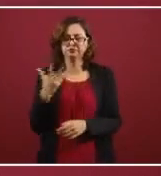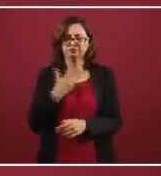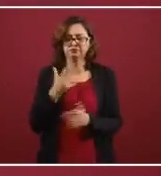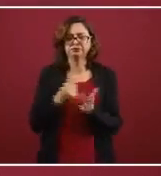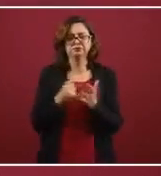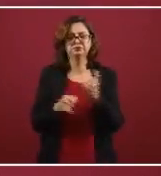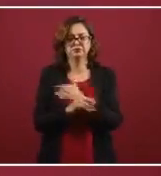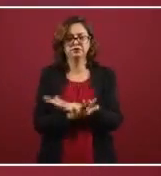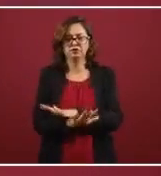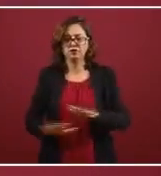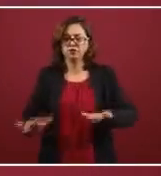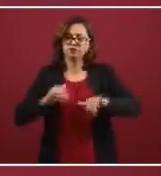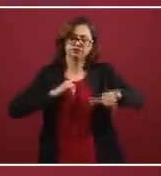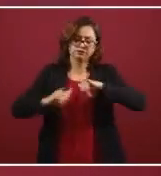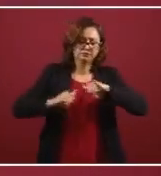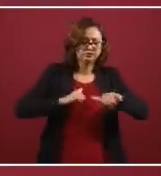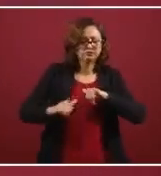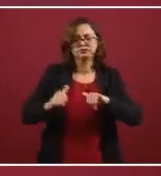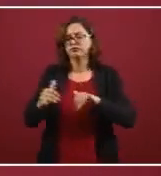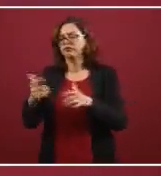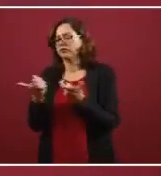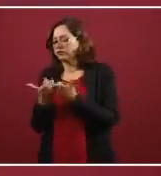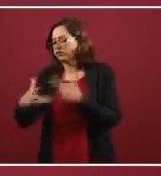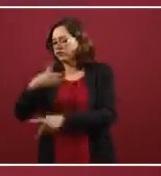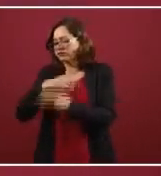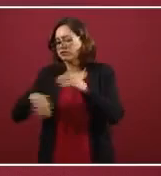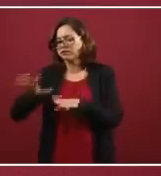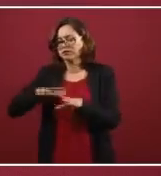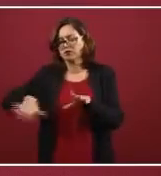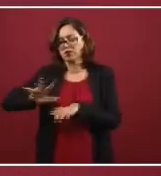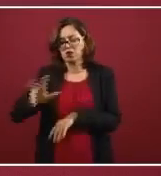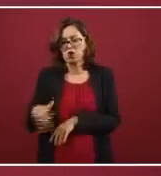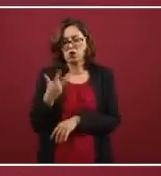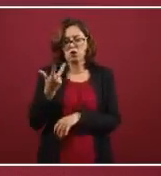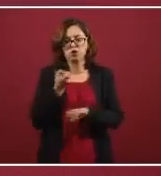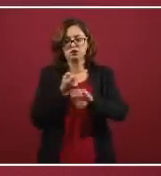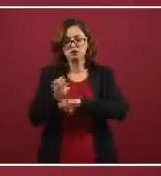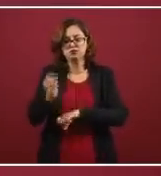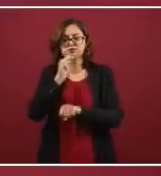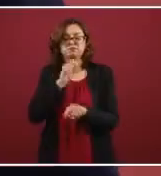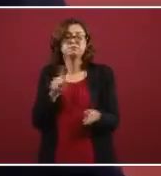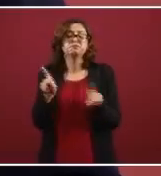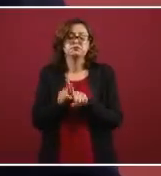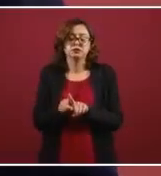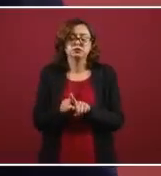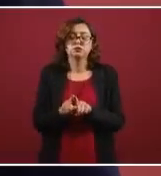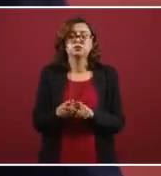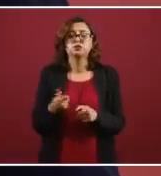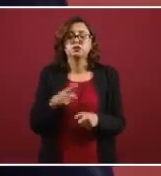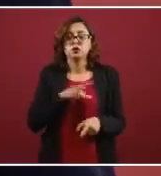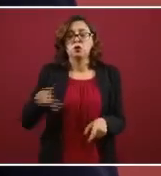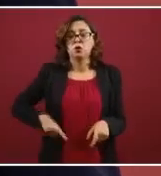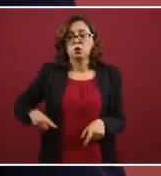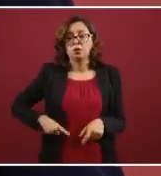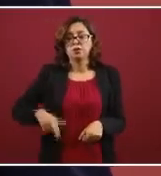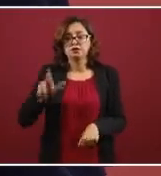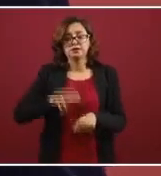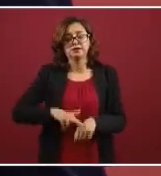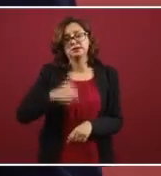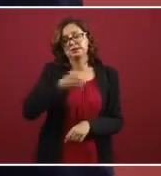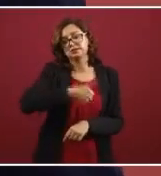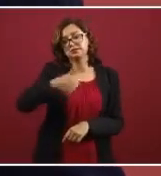radiografía demográfica, económica y social de estos 8 estados. Además, cada uno de los gobernadores nos